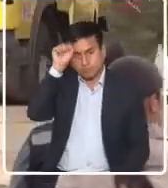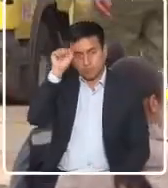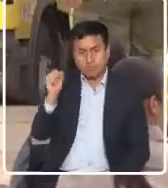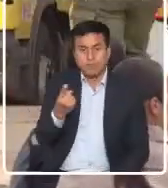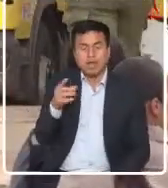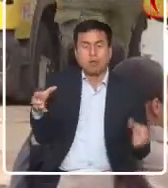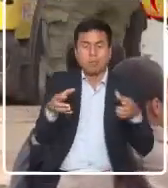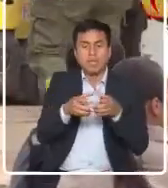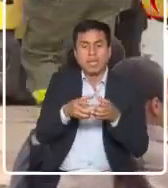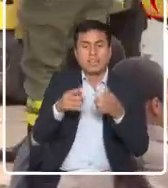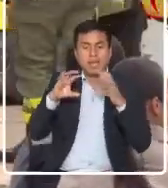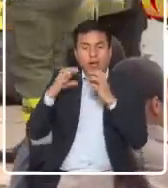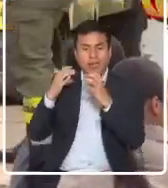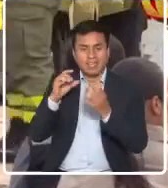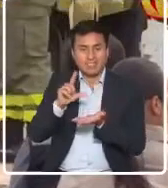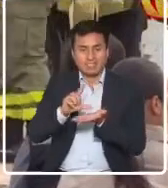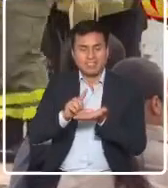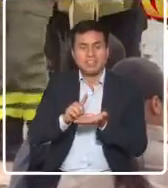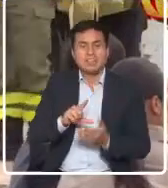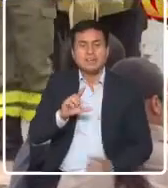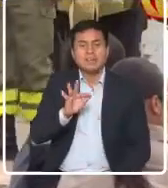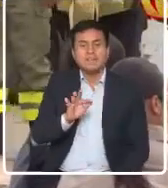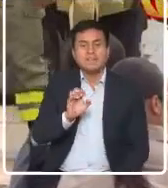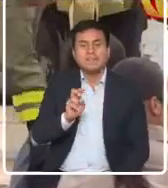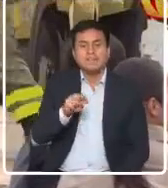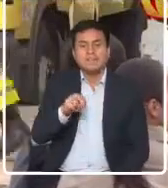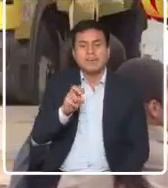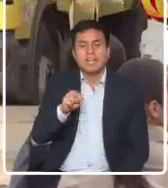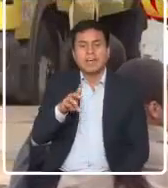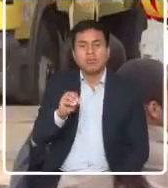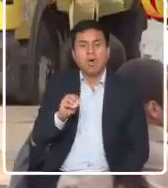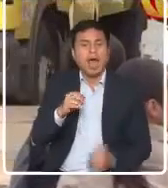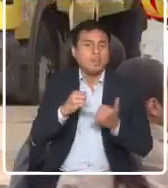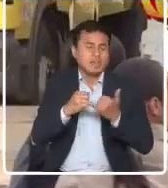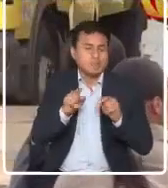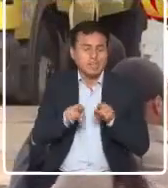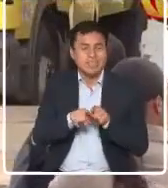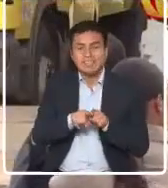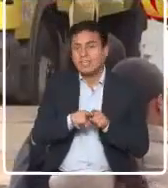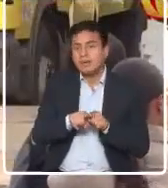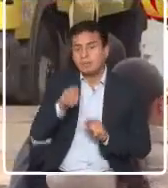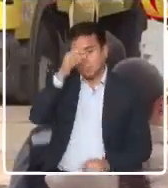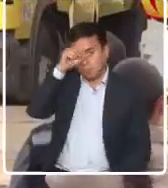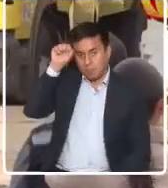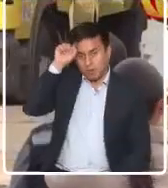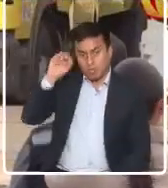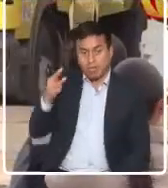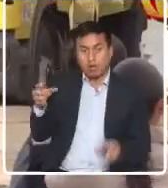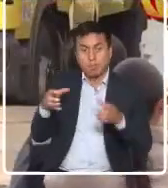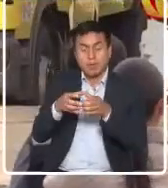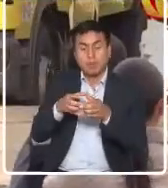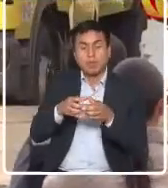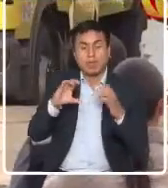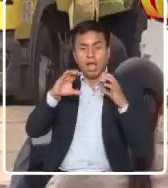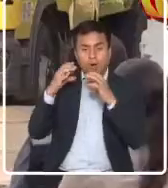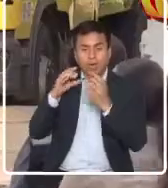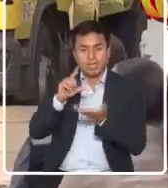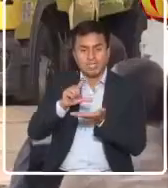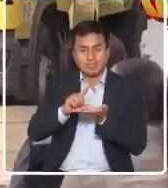de Cauquenes. A Fernando Amigo Saldías, bombero de la Tercera Compañía de Bomberos de